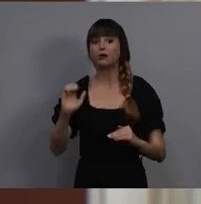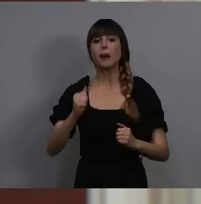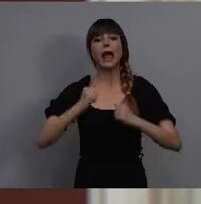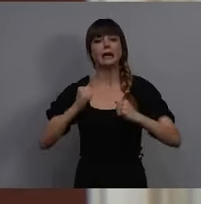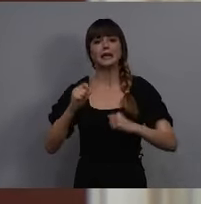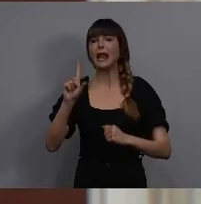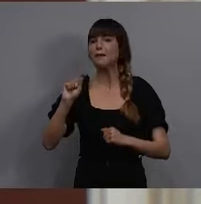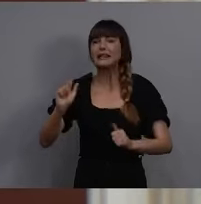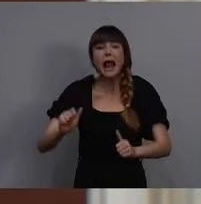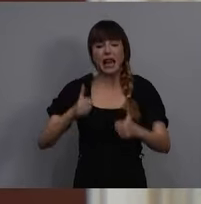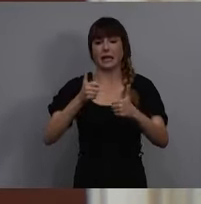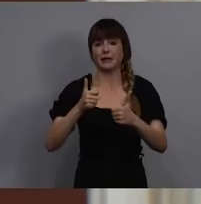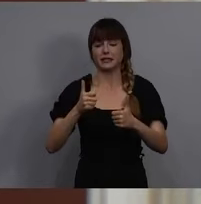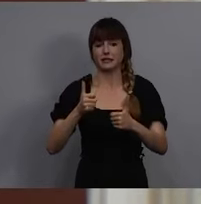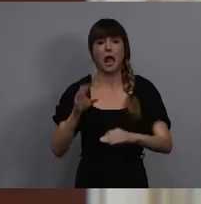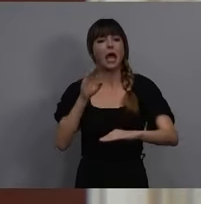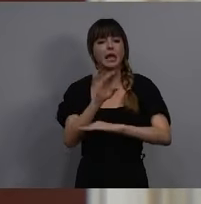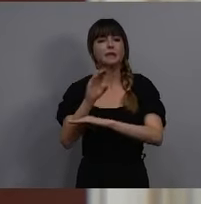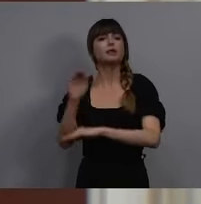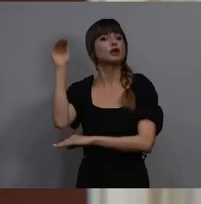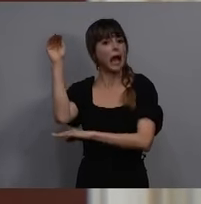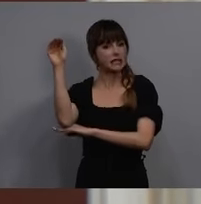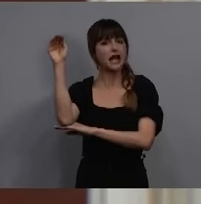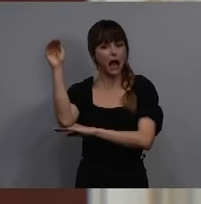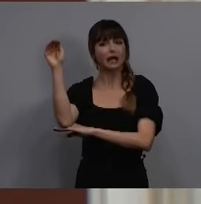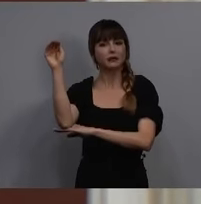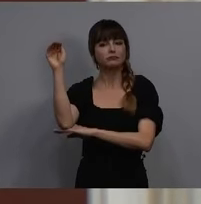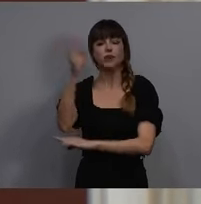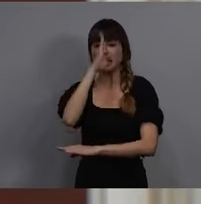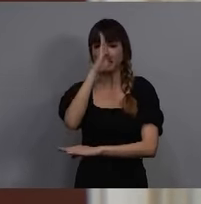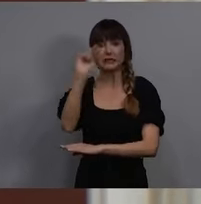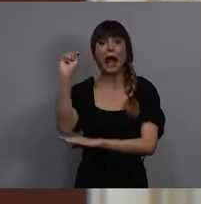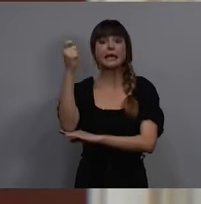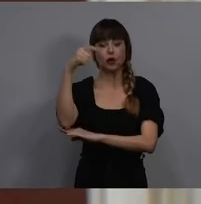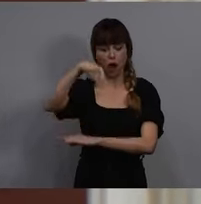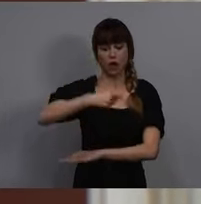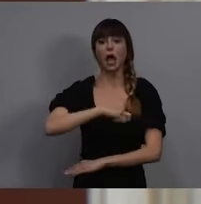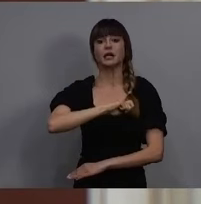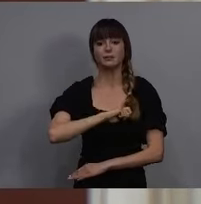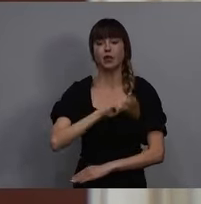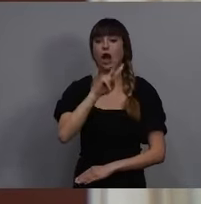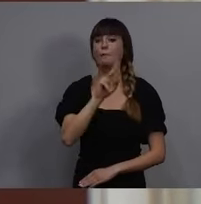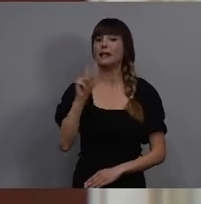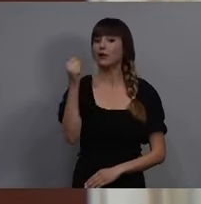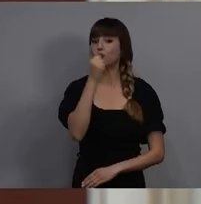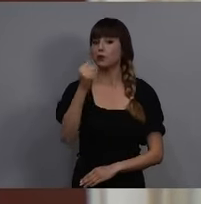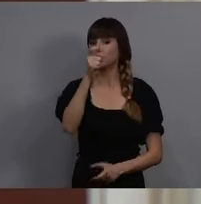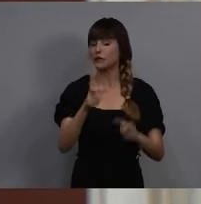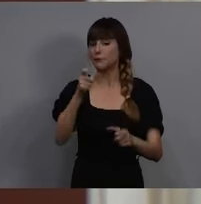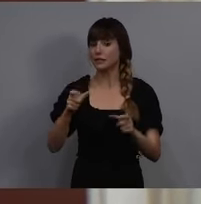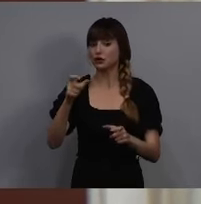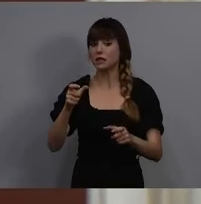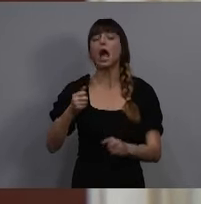barata y con niveles de inversión extranjera directa récord en nuestro país y con más de 21 millones de personas trabajando y